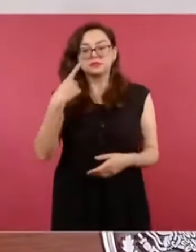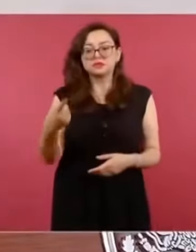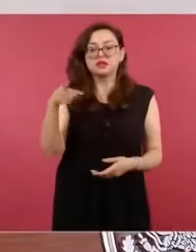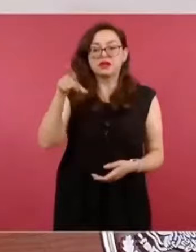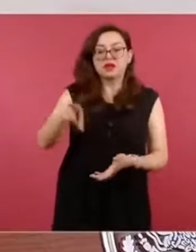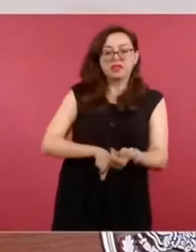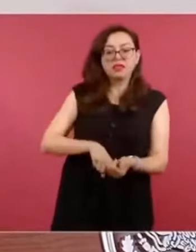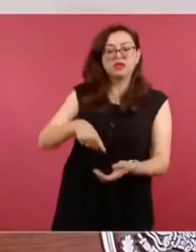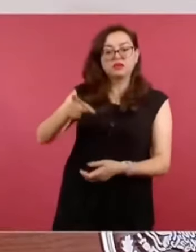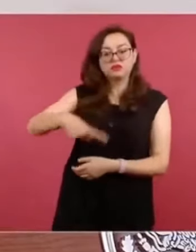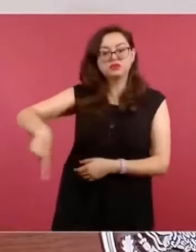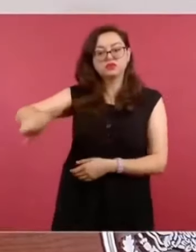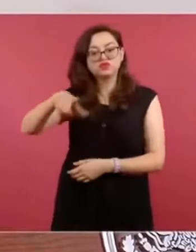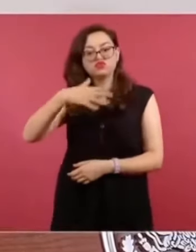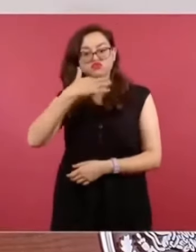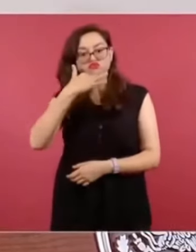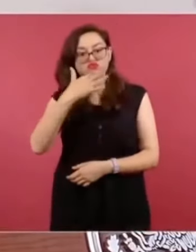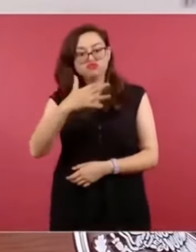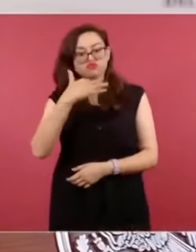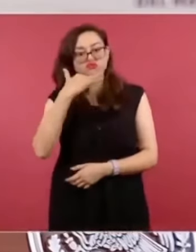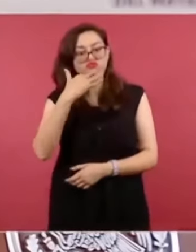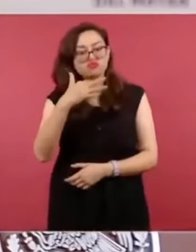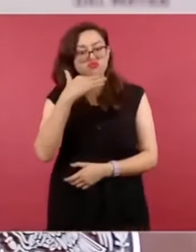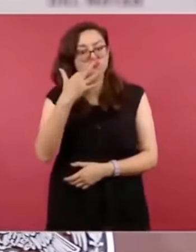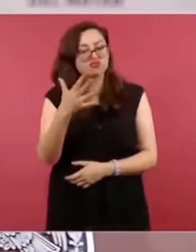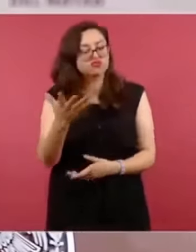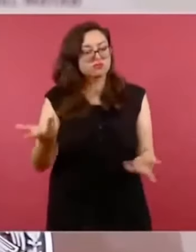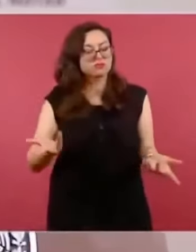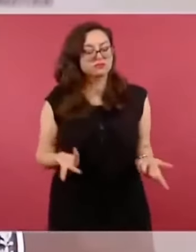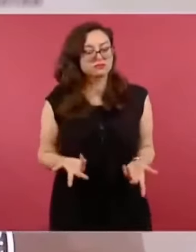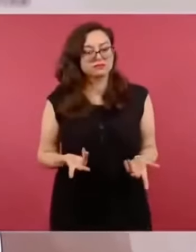Miren el antecedente de sus miembros